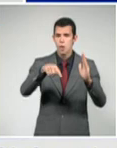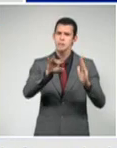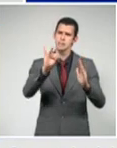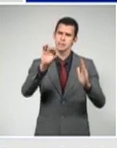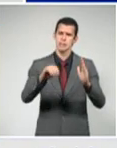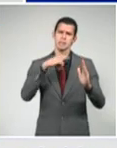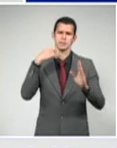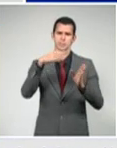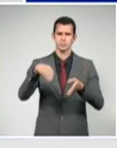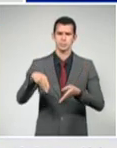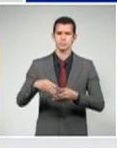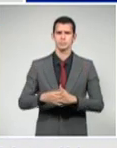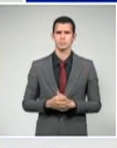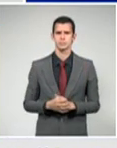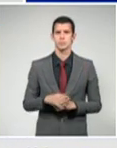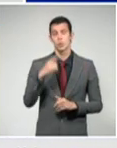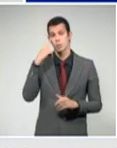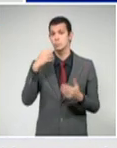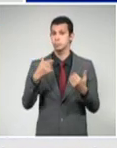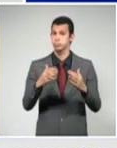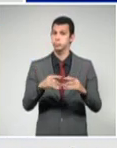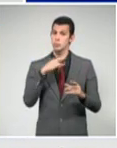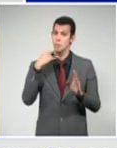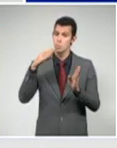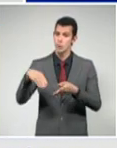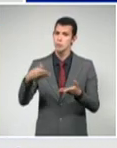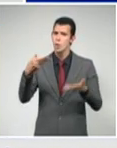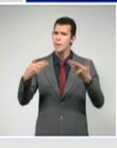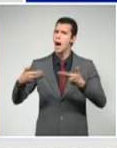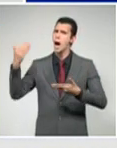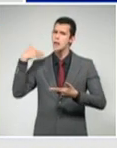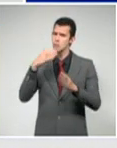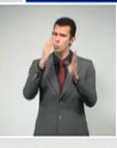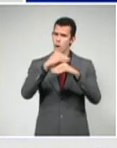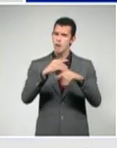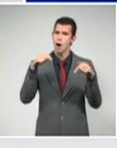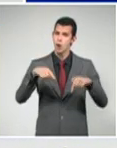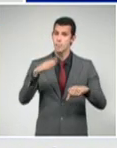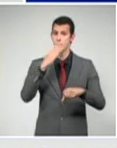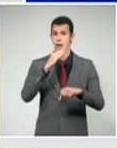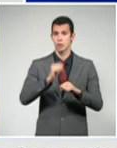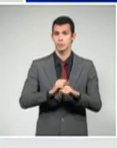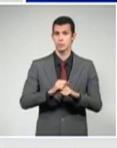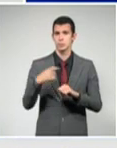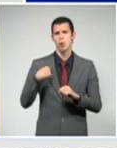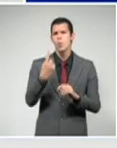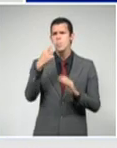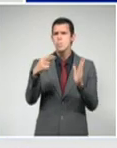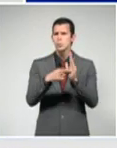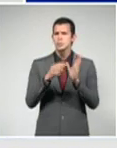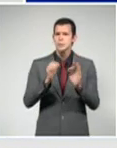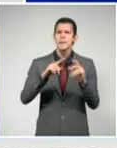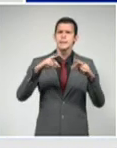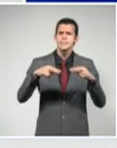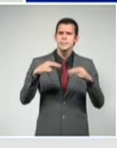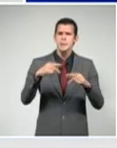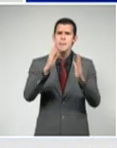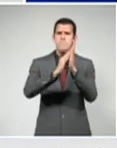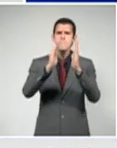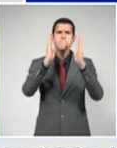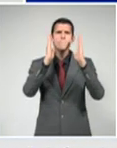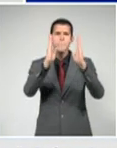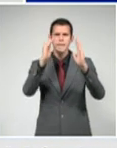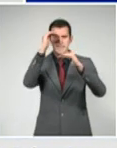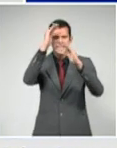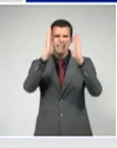que en febrero, siempre cojo de referencia, porque febrero ha sido el